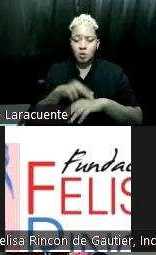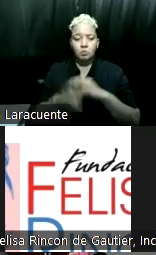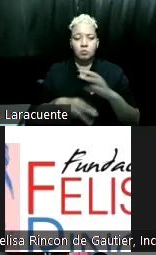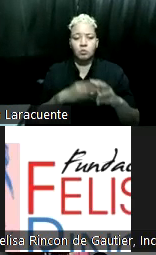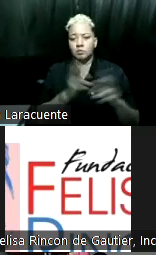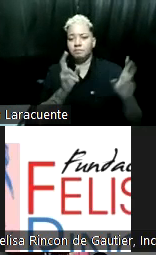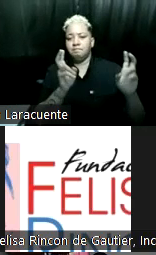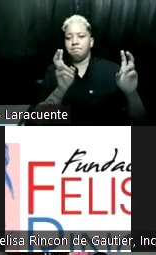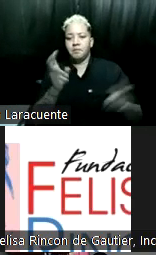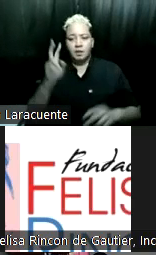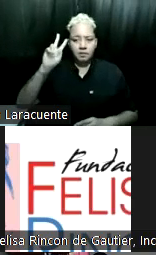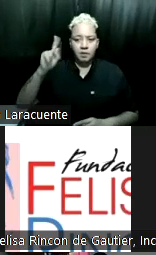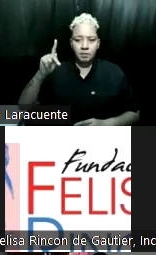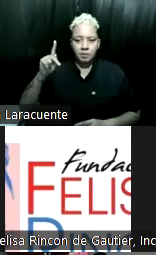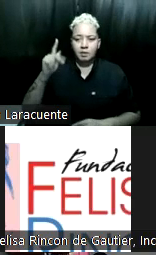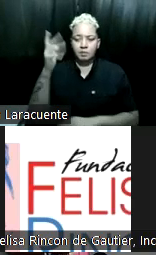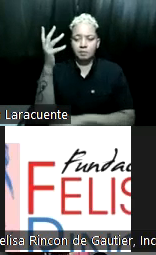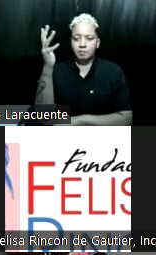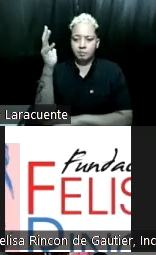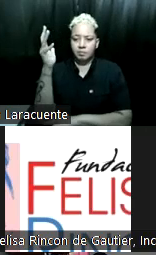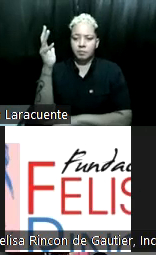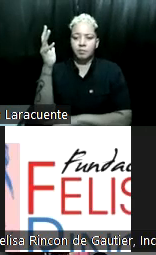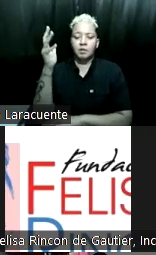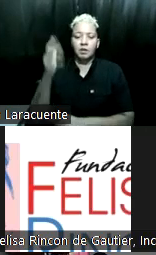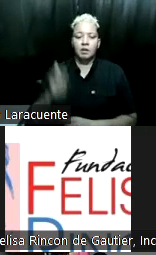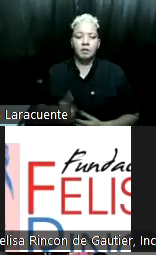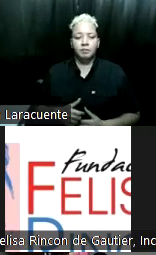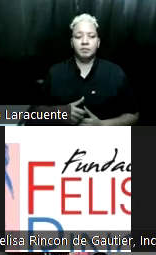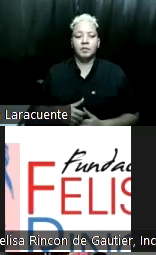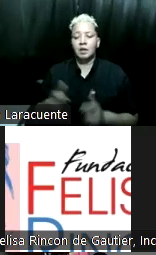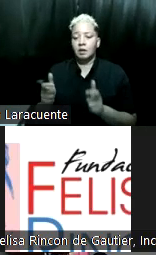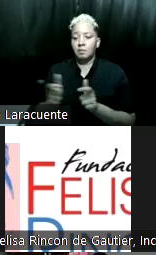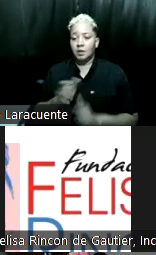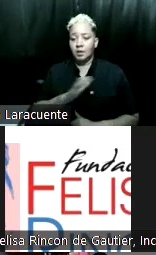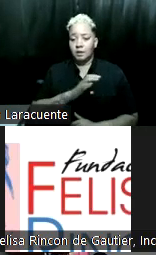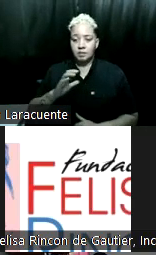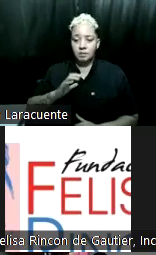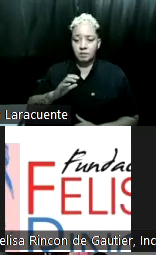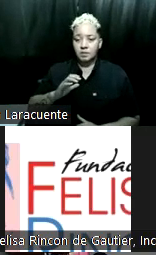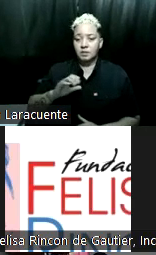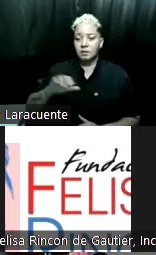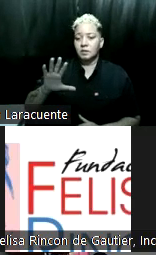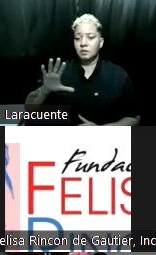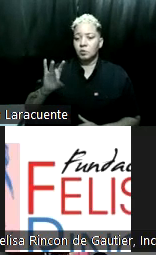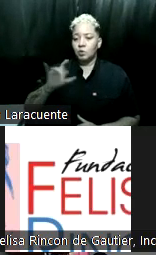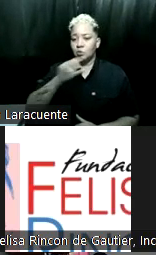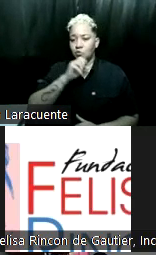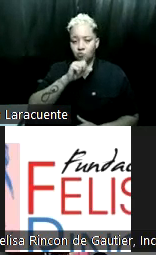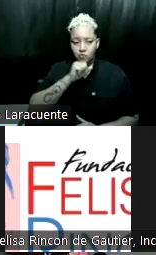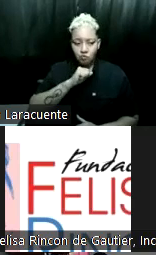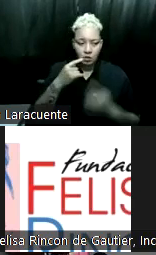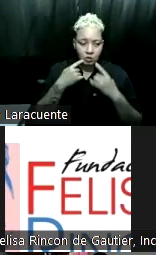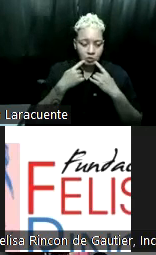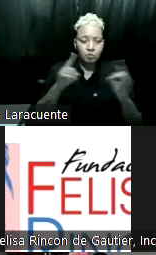el vicepresidente del PNP y portavoz de la minoría de la Cámara, de 58 años, anuncia